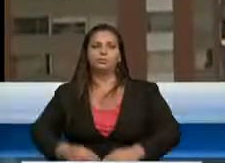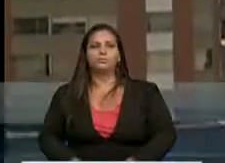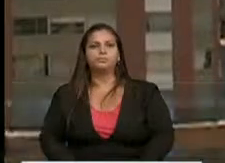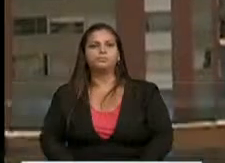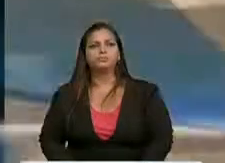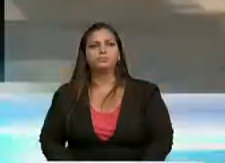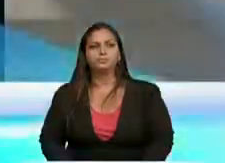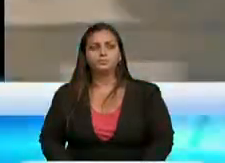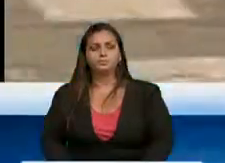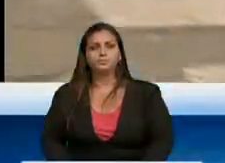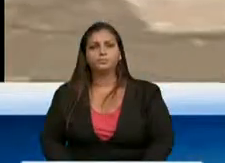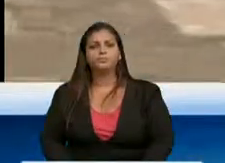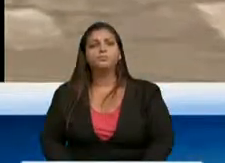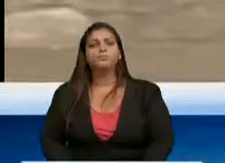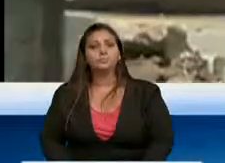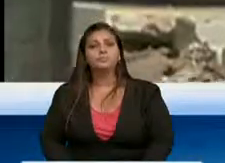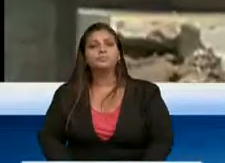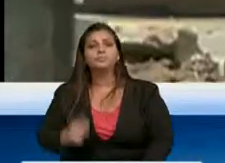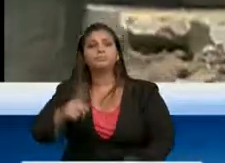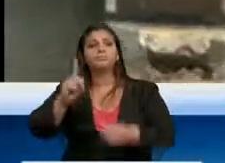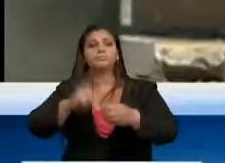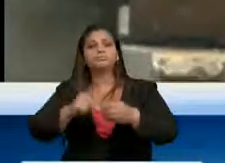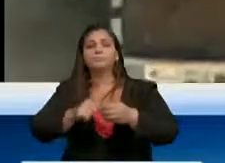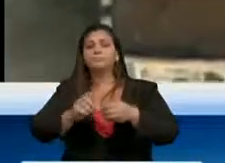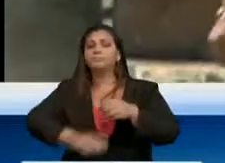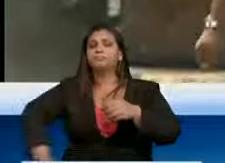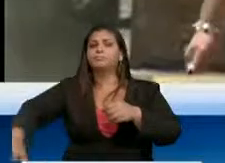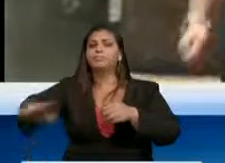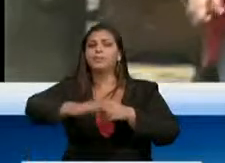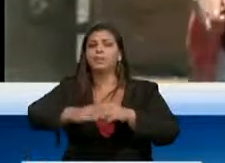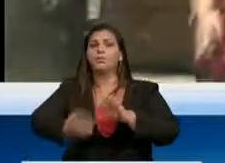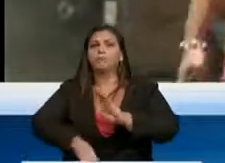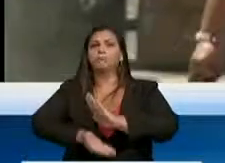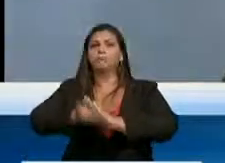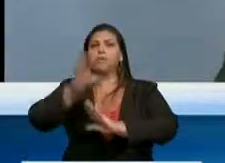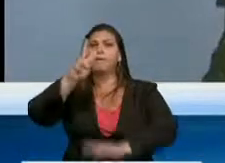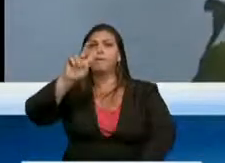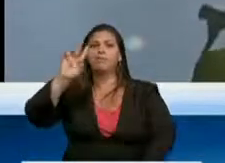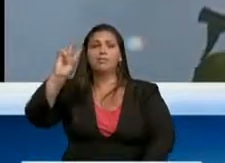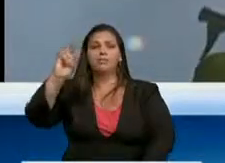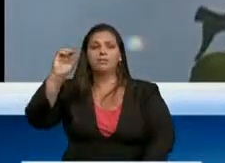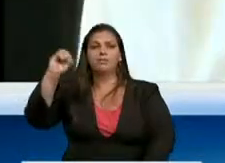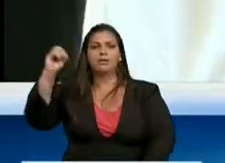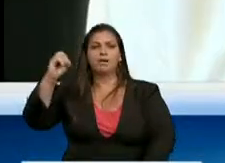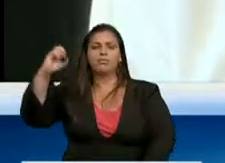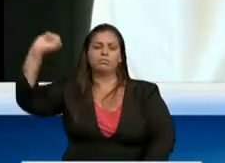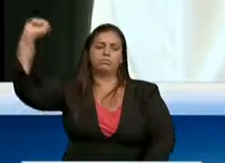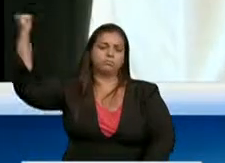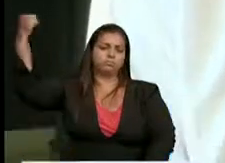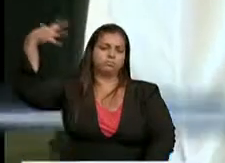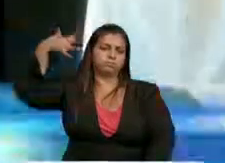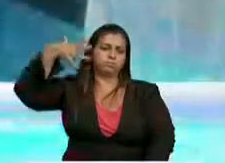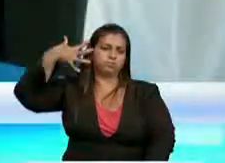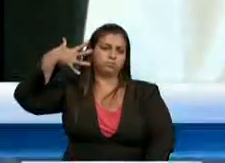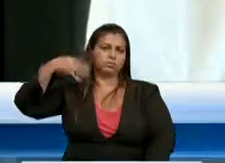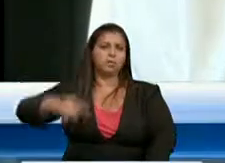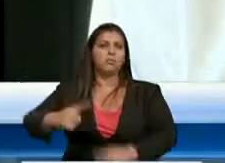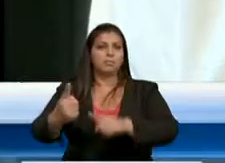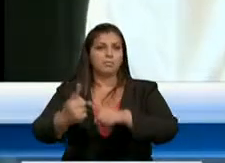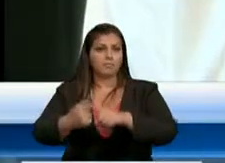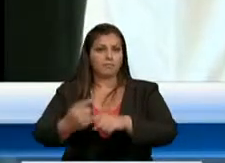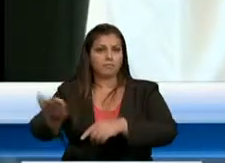Las temperaturas que se han registrado en el distrito llegan hasta los 26 grados centígrados bajo sombra. Mes de septiembre del